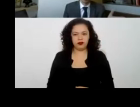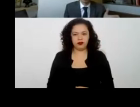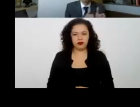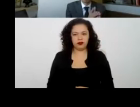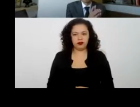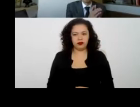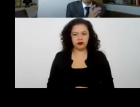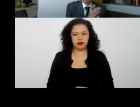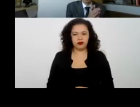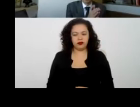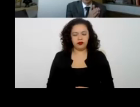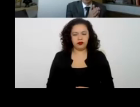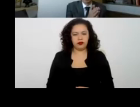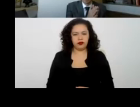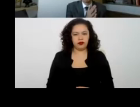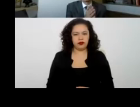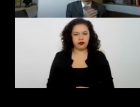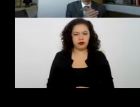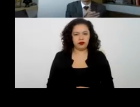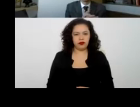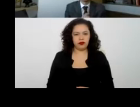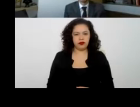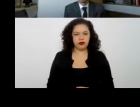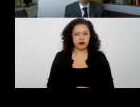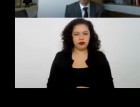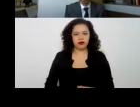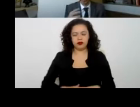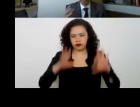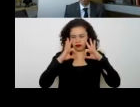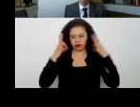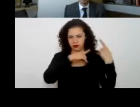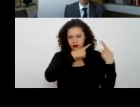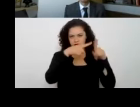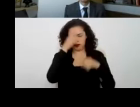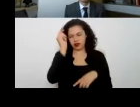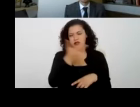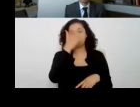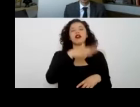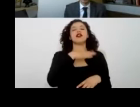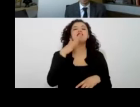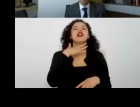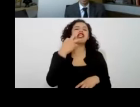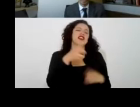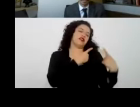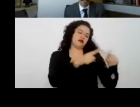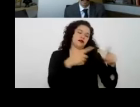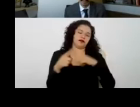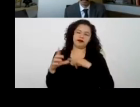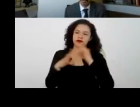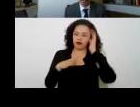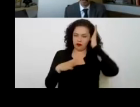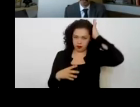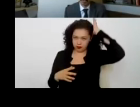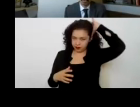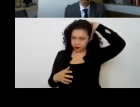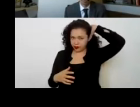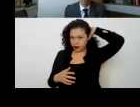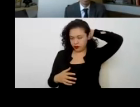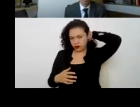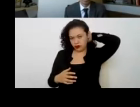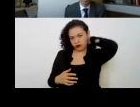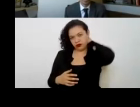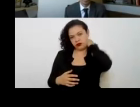tipos de esquemas que se utilizan para el lavado de dinero, pues eso va a variar y cada vez son más